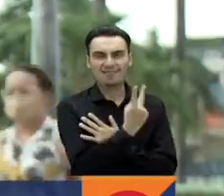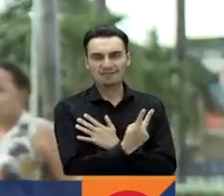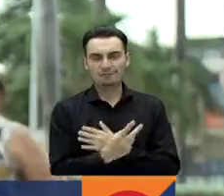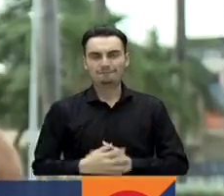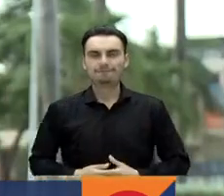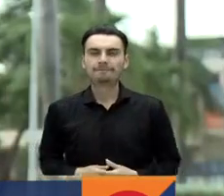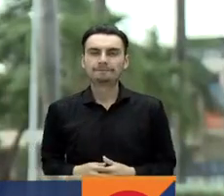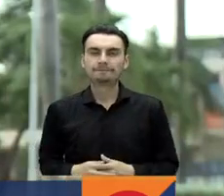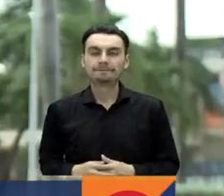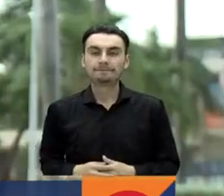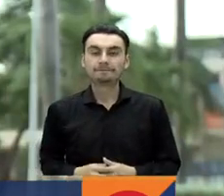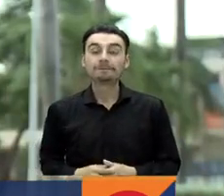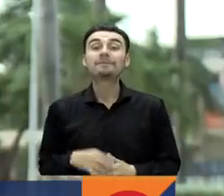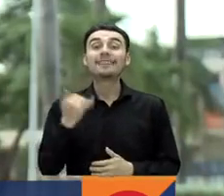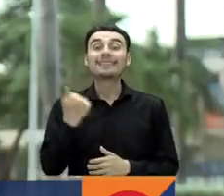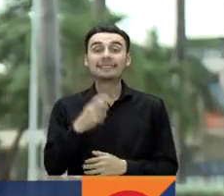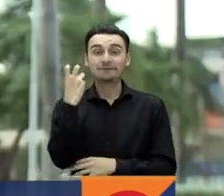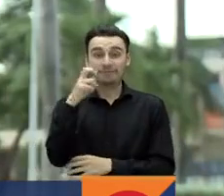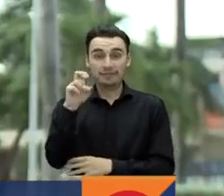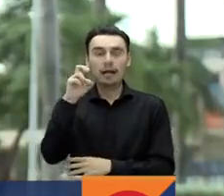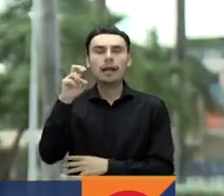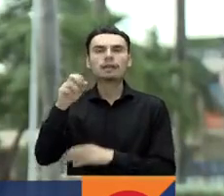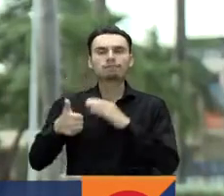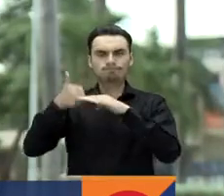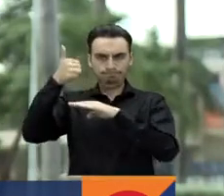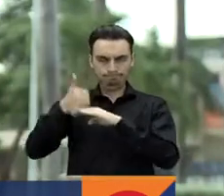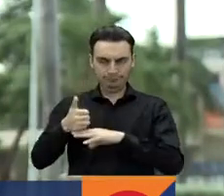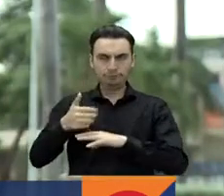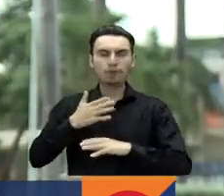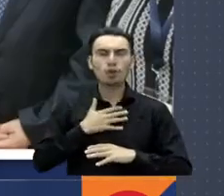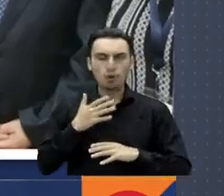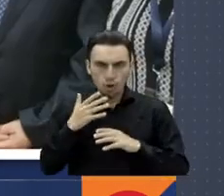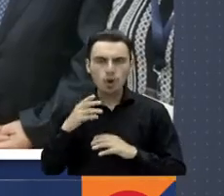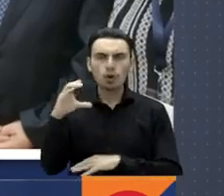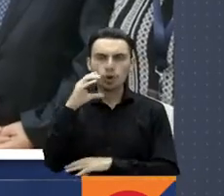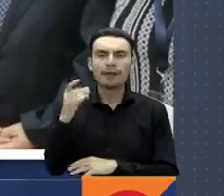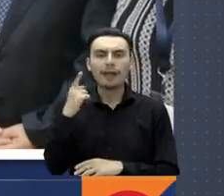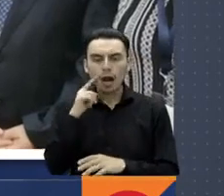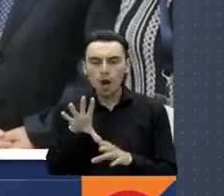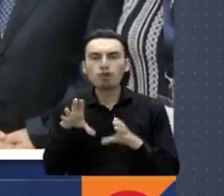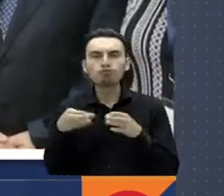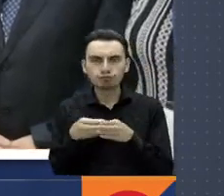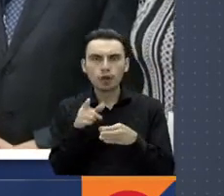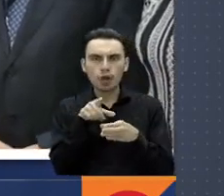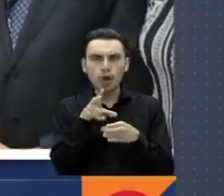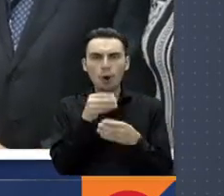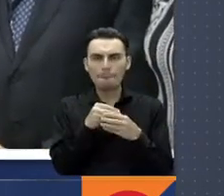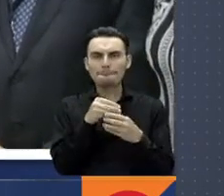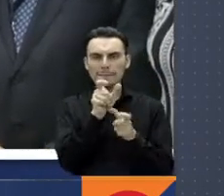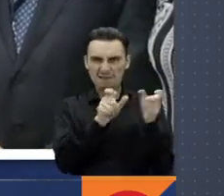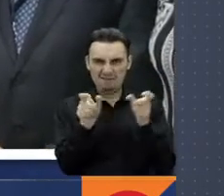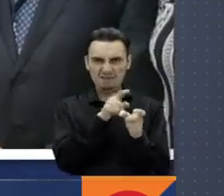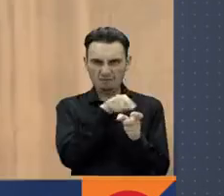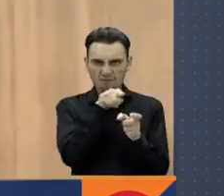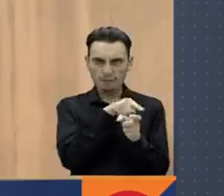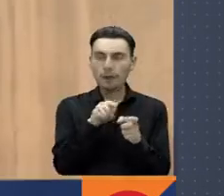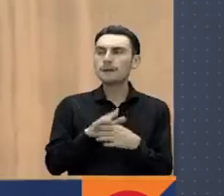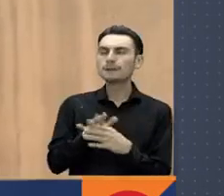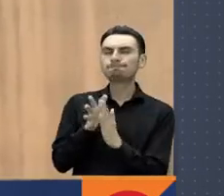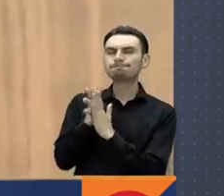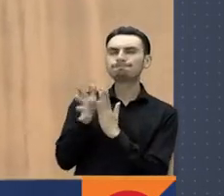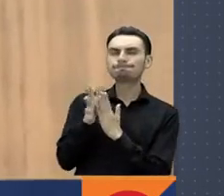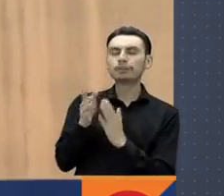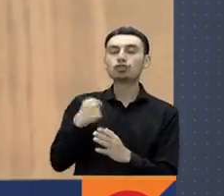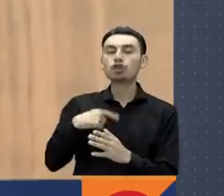de acuerdo con el fiscal general de la nación las personas involucradas en este asesinato señalaron que se